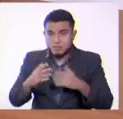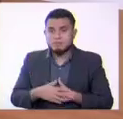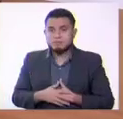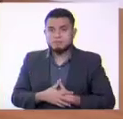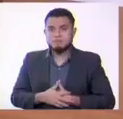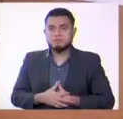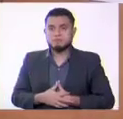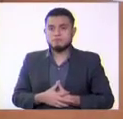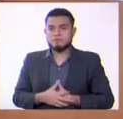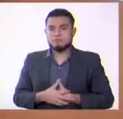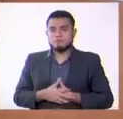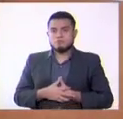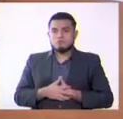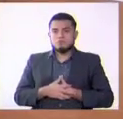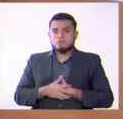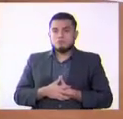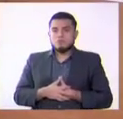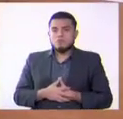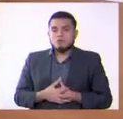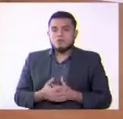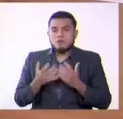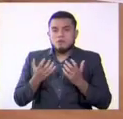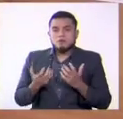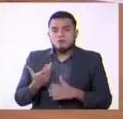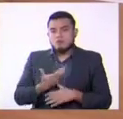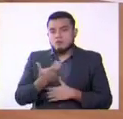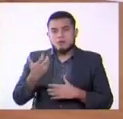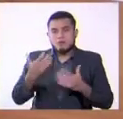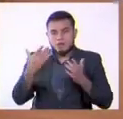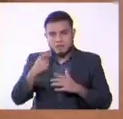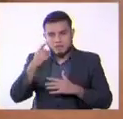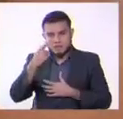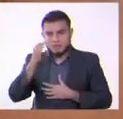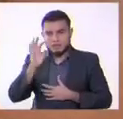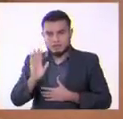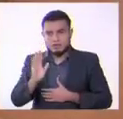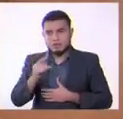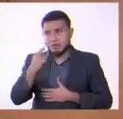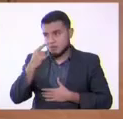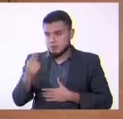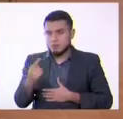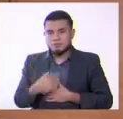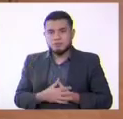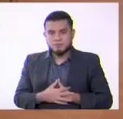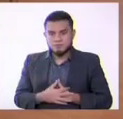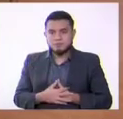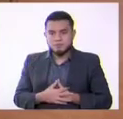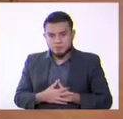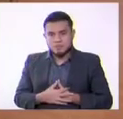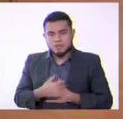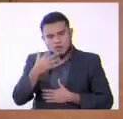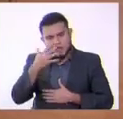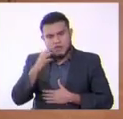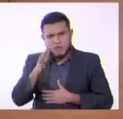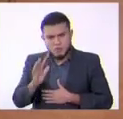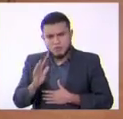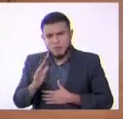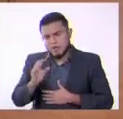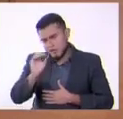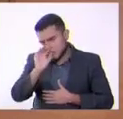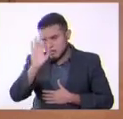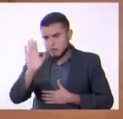que tal vez muchos de nosotros ya hemos sido testigos y ya las hemos visto. Vamos a ver un par de ejemplos para que nos quede claro,